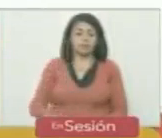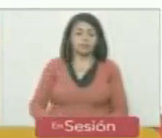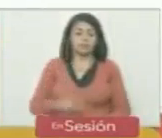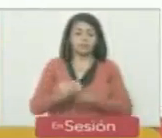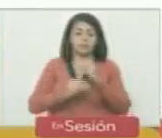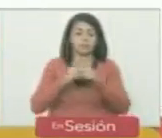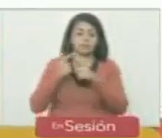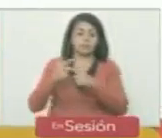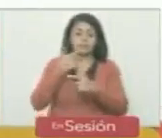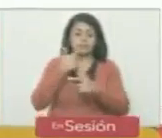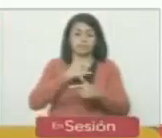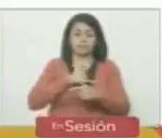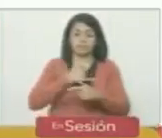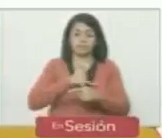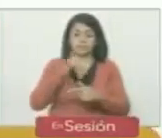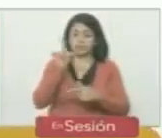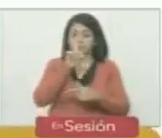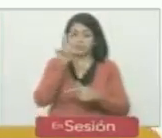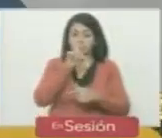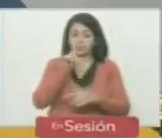Eso no lo digo yo nada más,